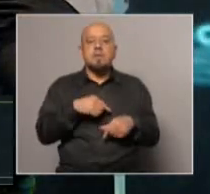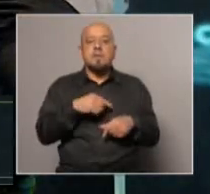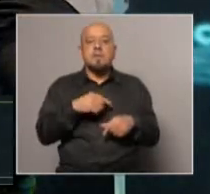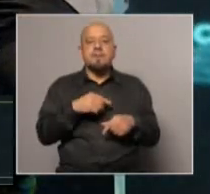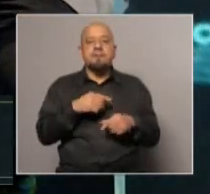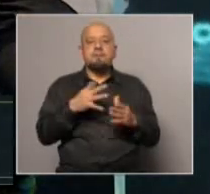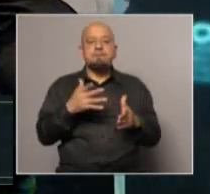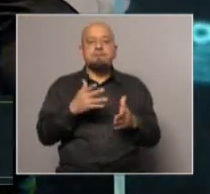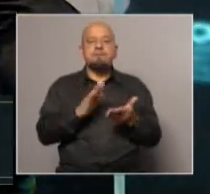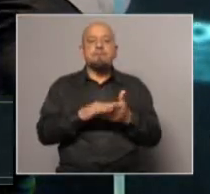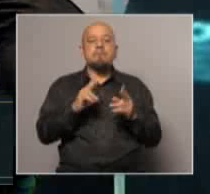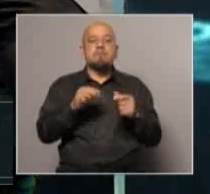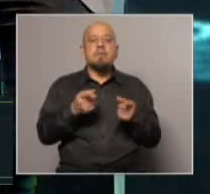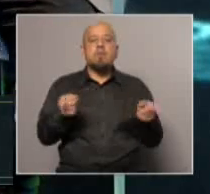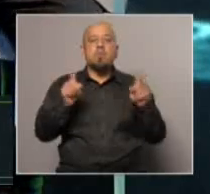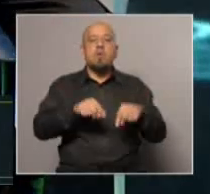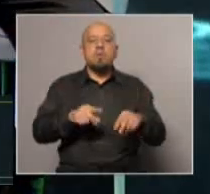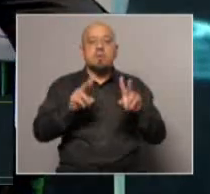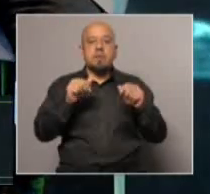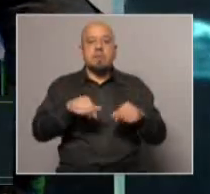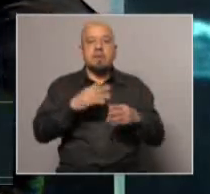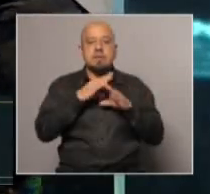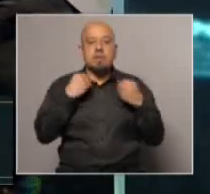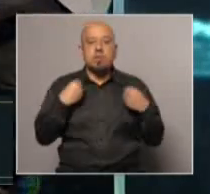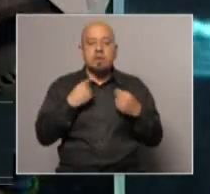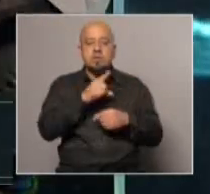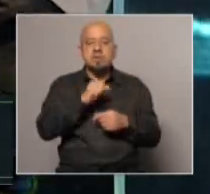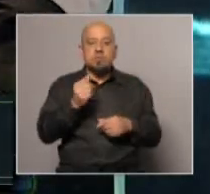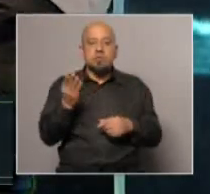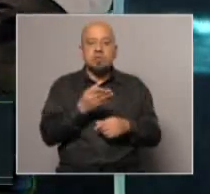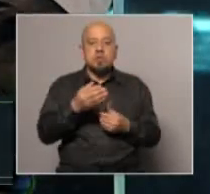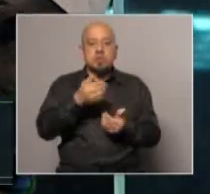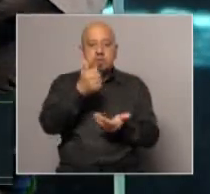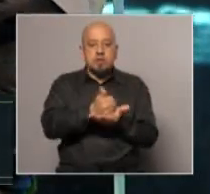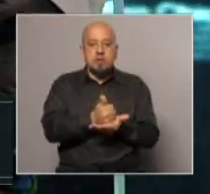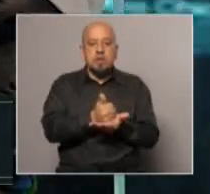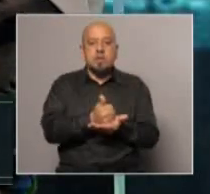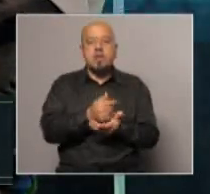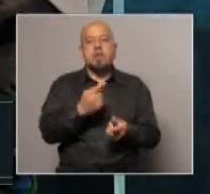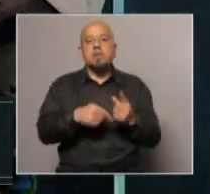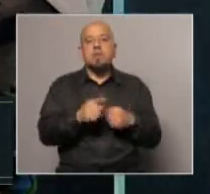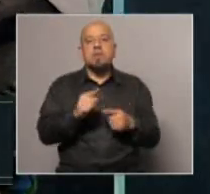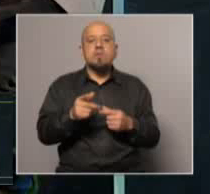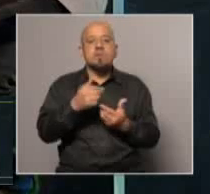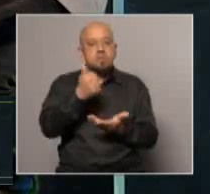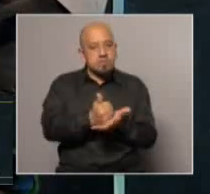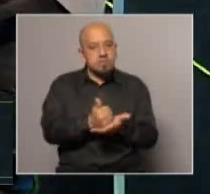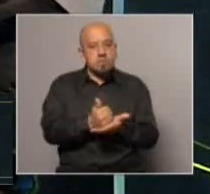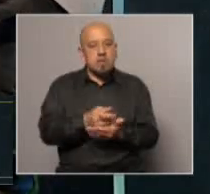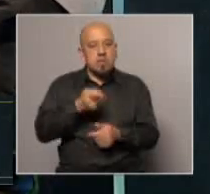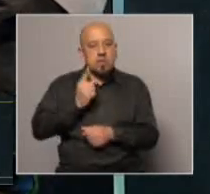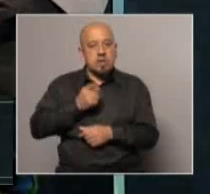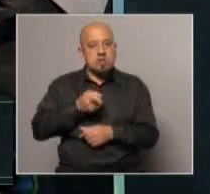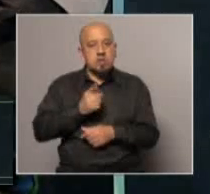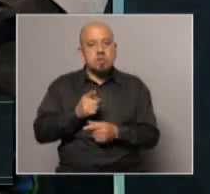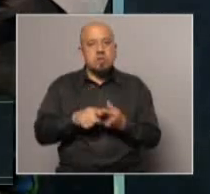de presencialidad. Mañana vuelve la presencialidad en las escuelas públicas del país. Una presencialidad no obligatoria que,